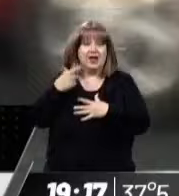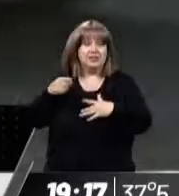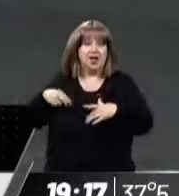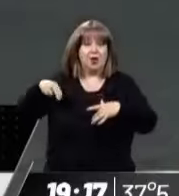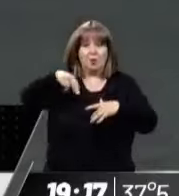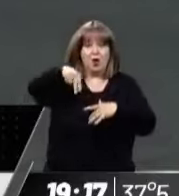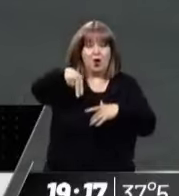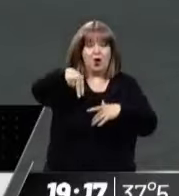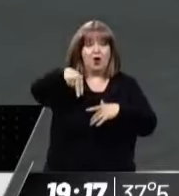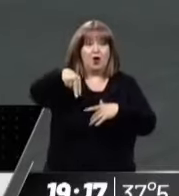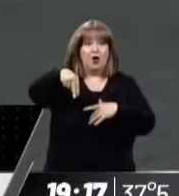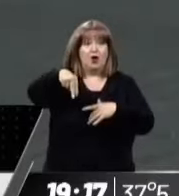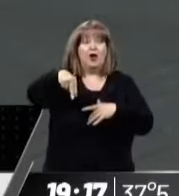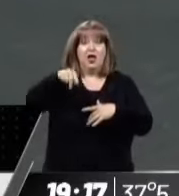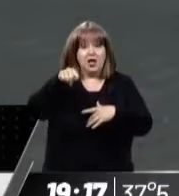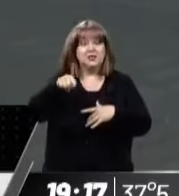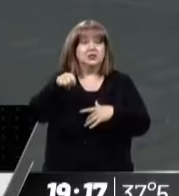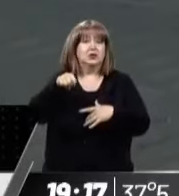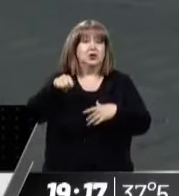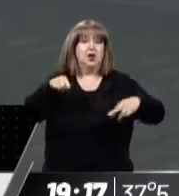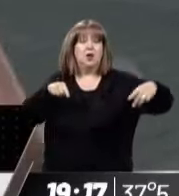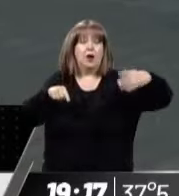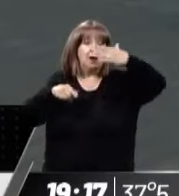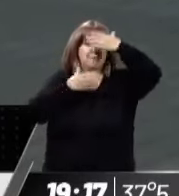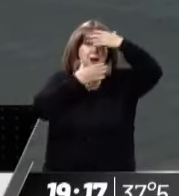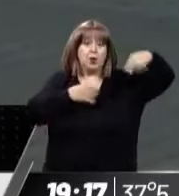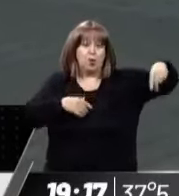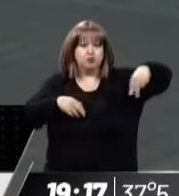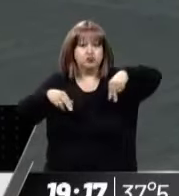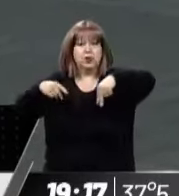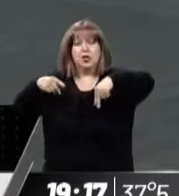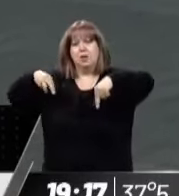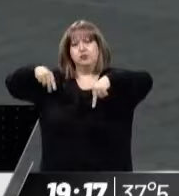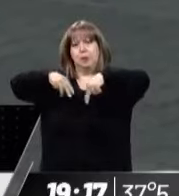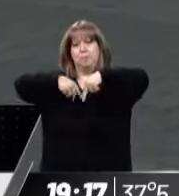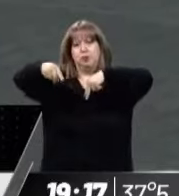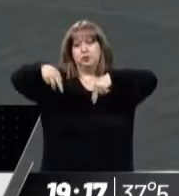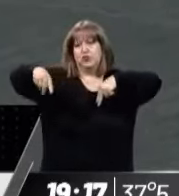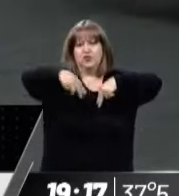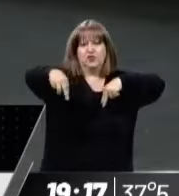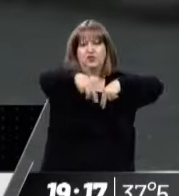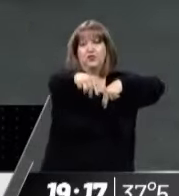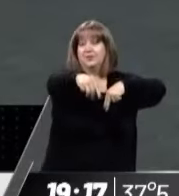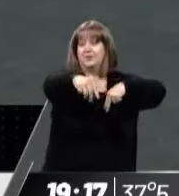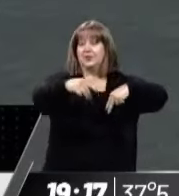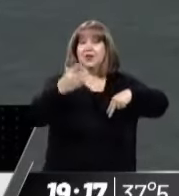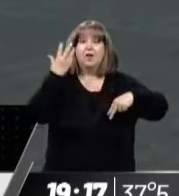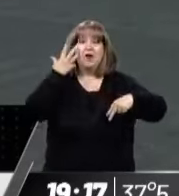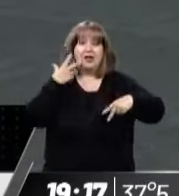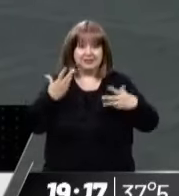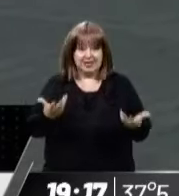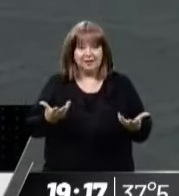jugadores de Marruecos? Ha sido tremendo y no fácil, pero ha leído muy bien la cosa. Y después, muy